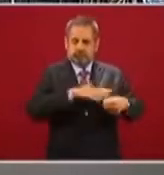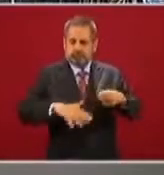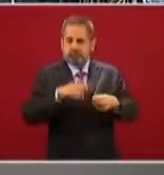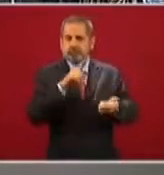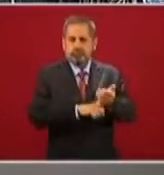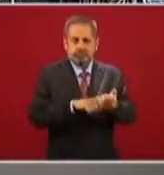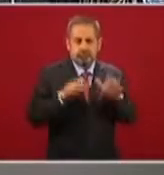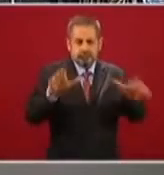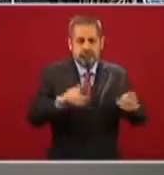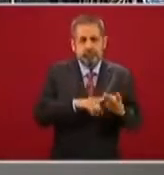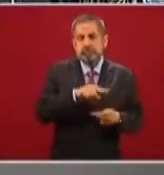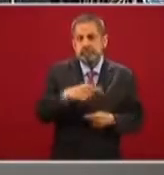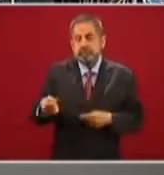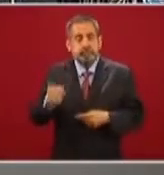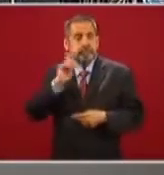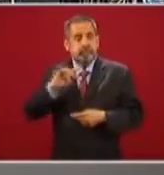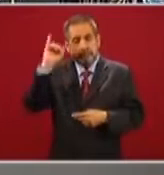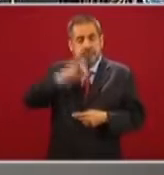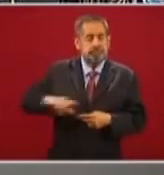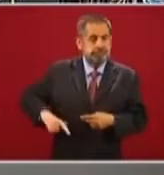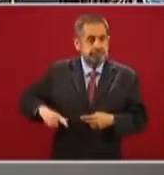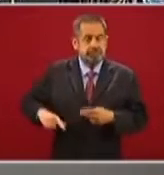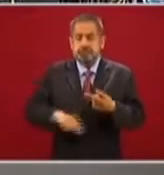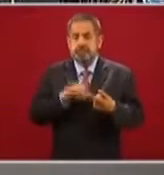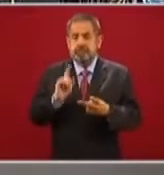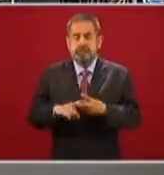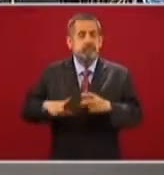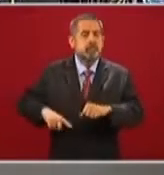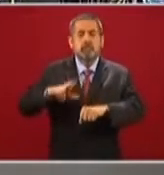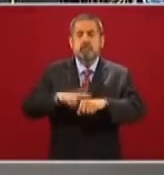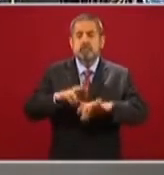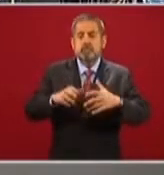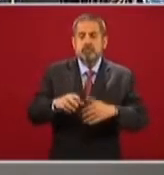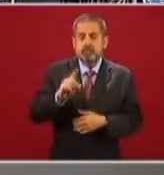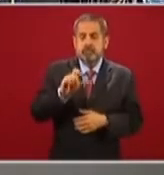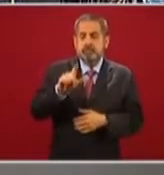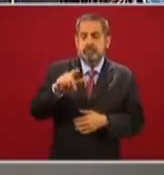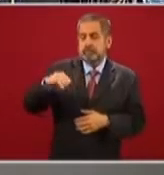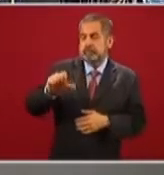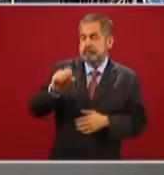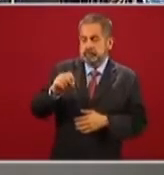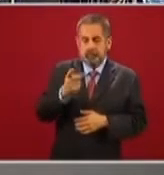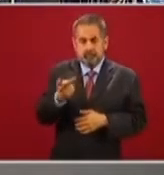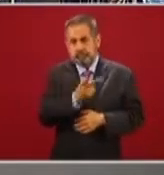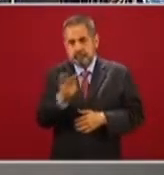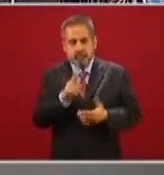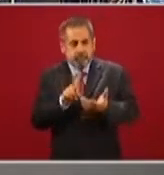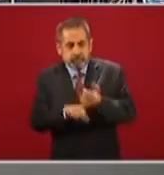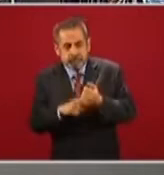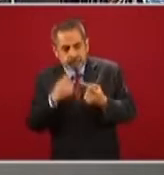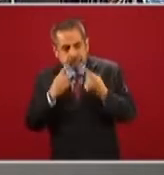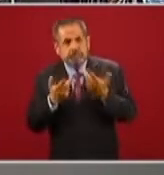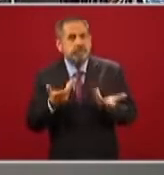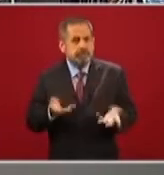gobernadores, la jefa de gobierno y el gobernador del Mazo, que tienen que ver con